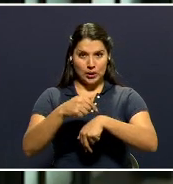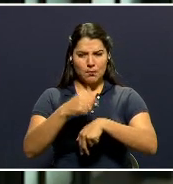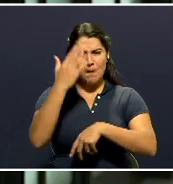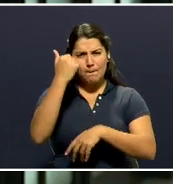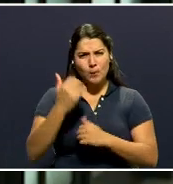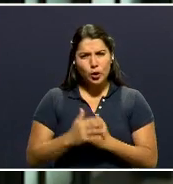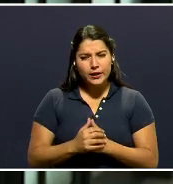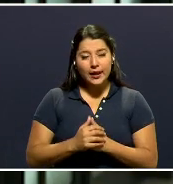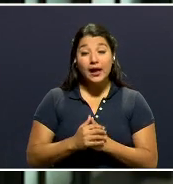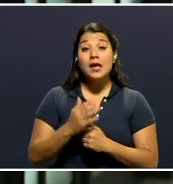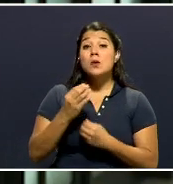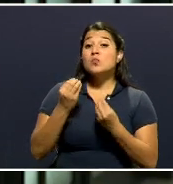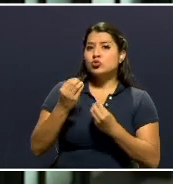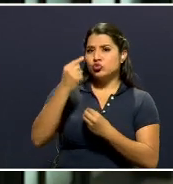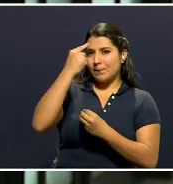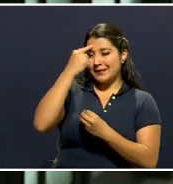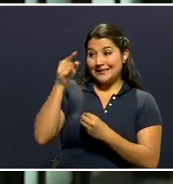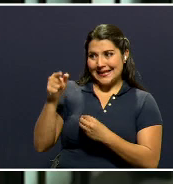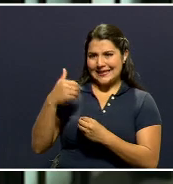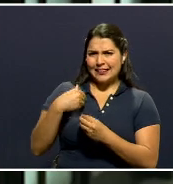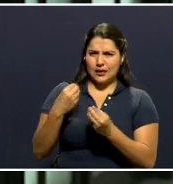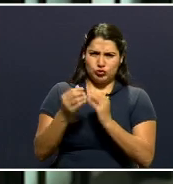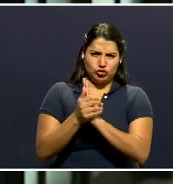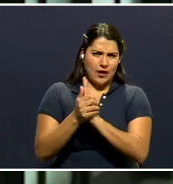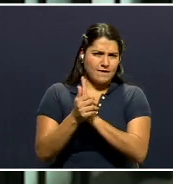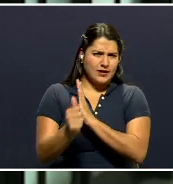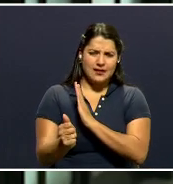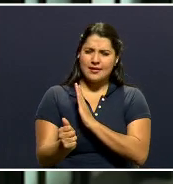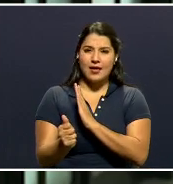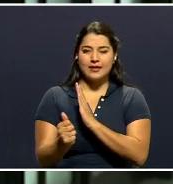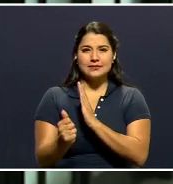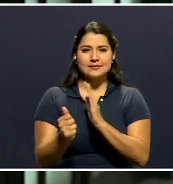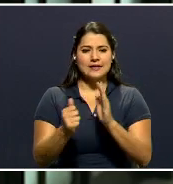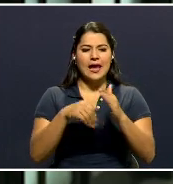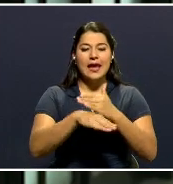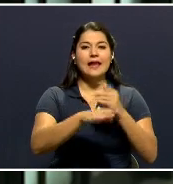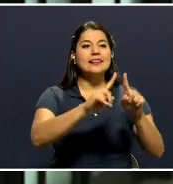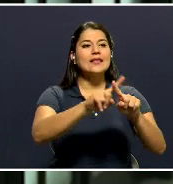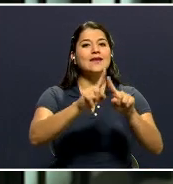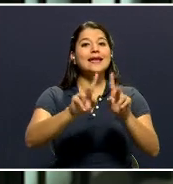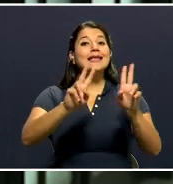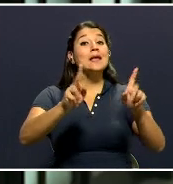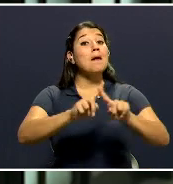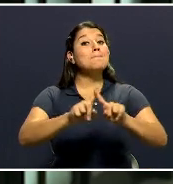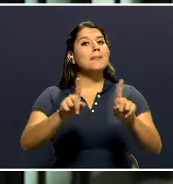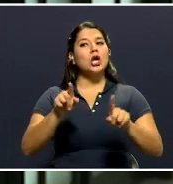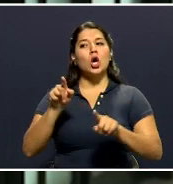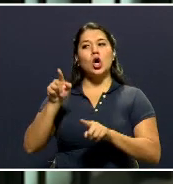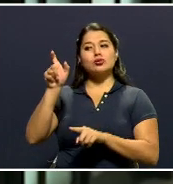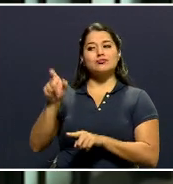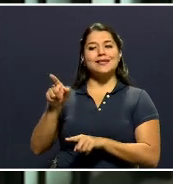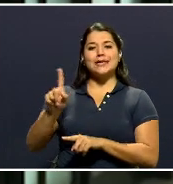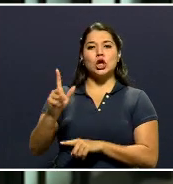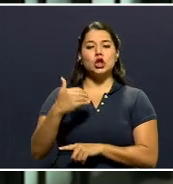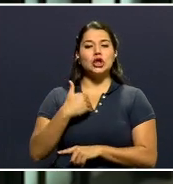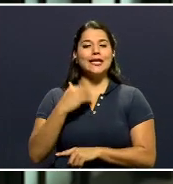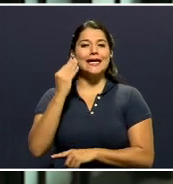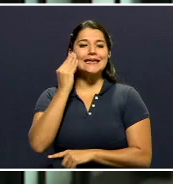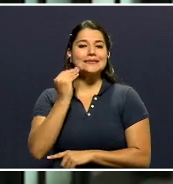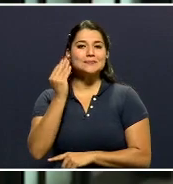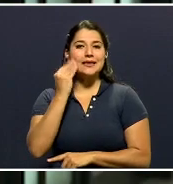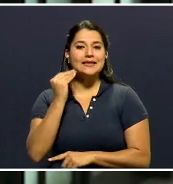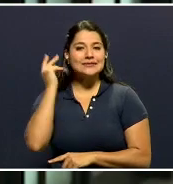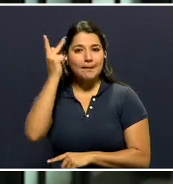Silvia, a pesar de tener fortalezas en muchísimos aspectos, no puede o no tiene ese colmillo, por decirlo de alguna